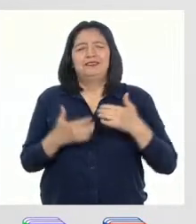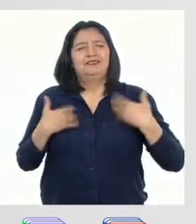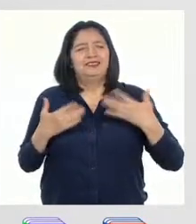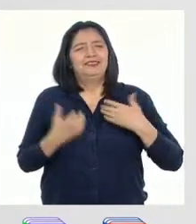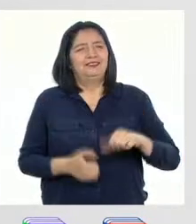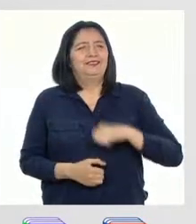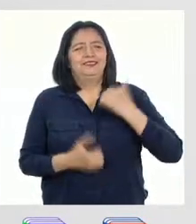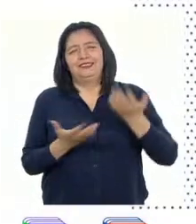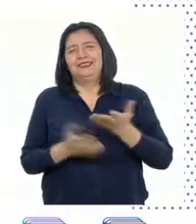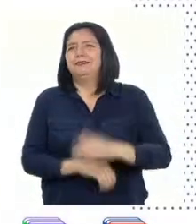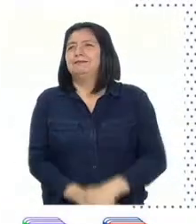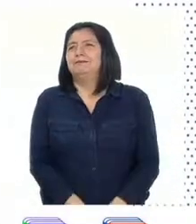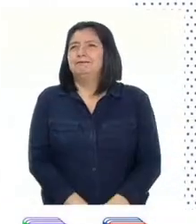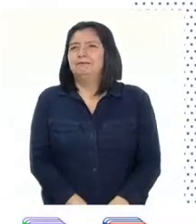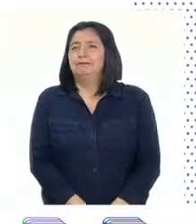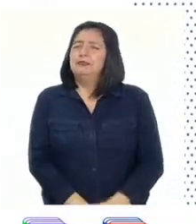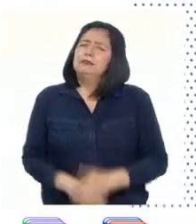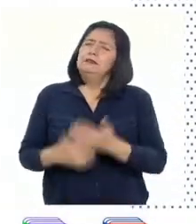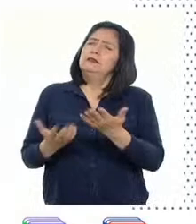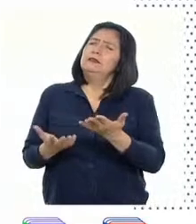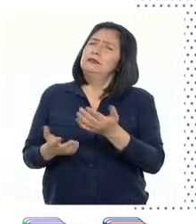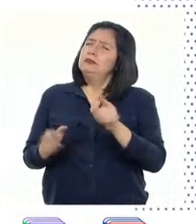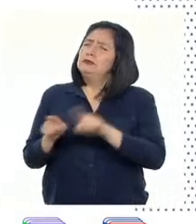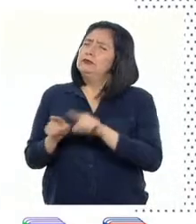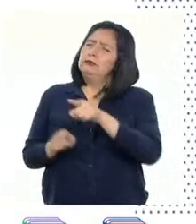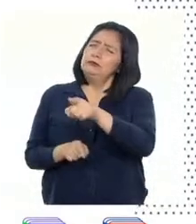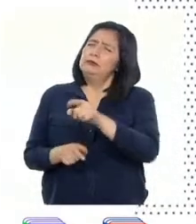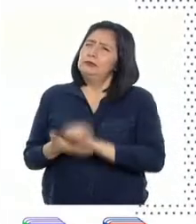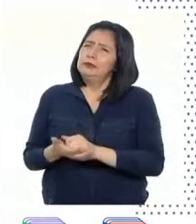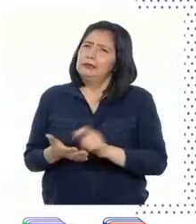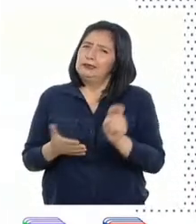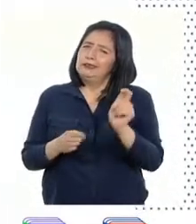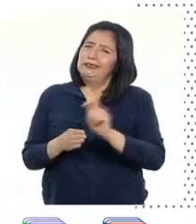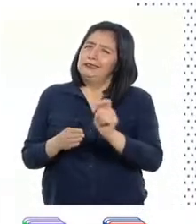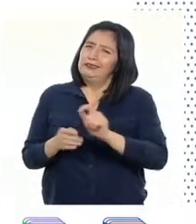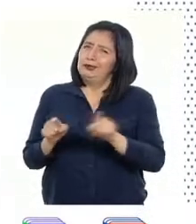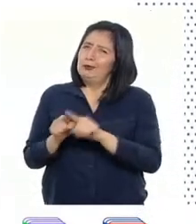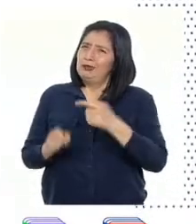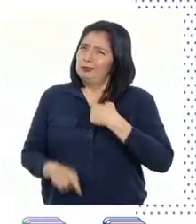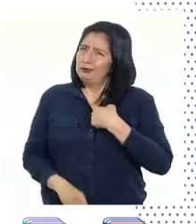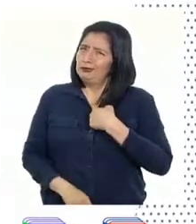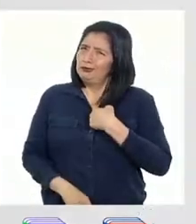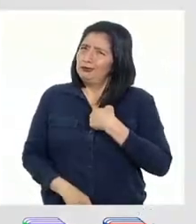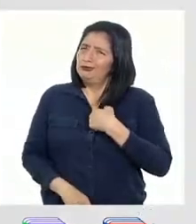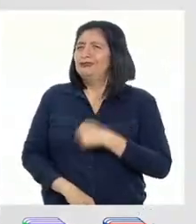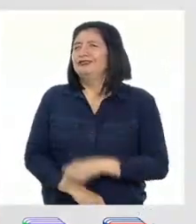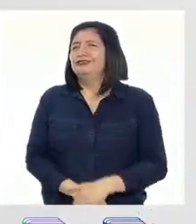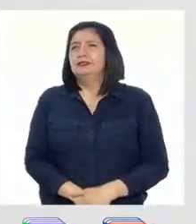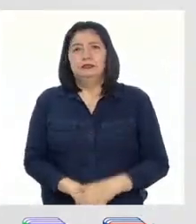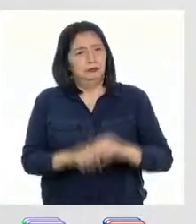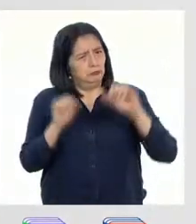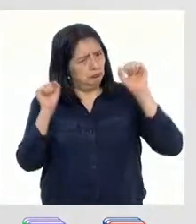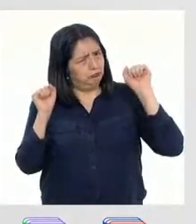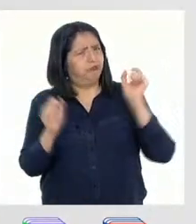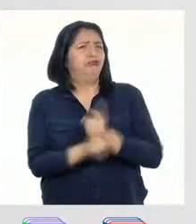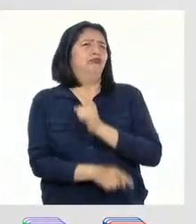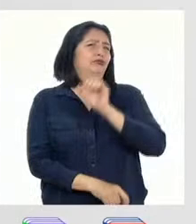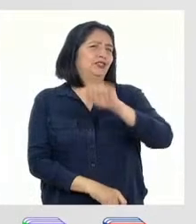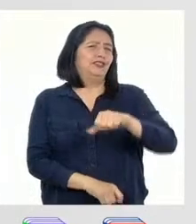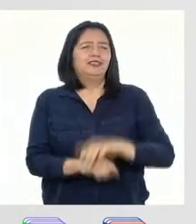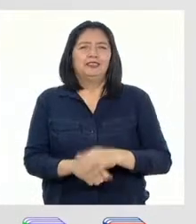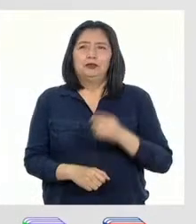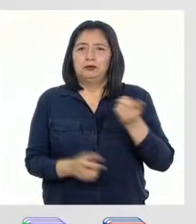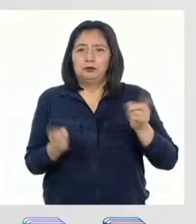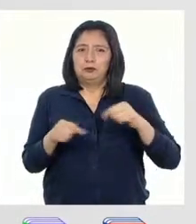feliz y orgullosa de estar aquí. ¿Y tú también haces la tarea como nosotros? Pero por supuesto,